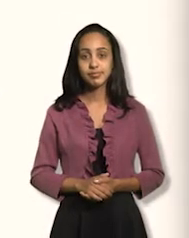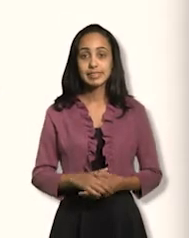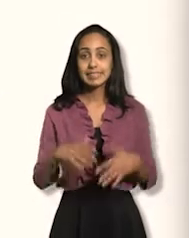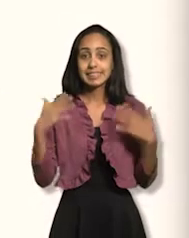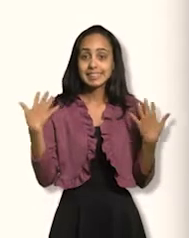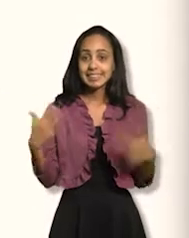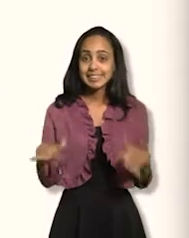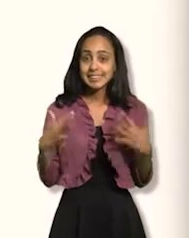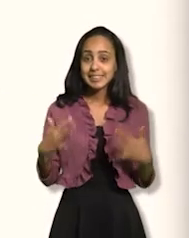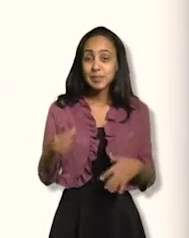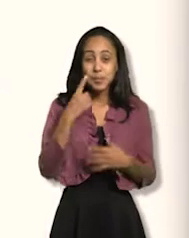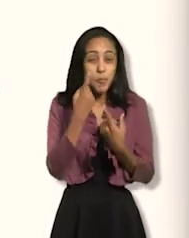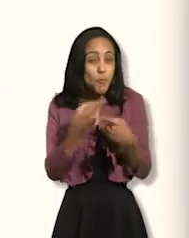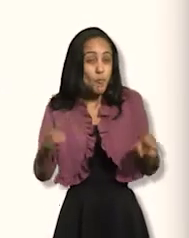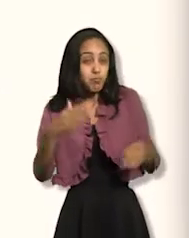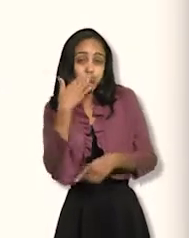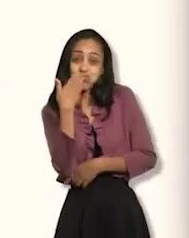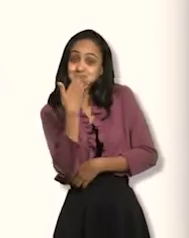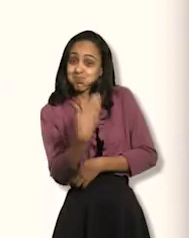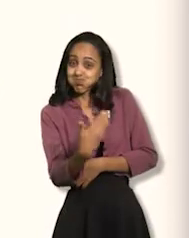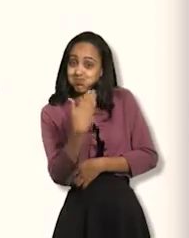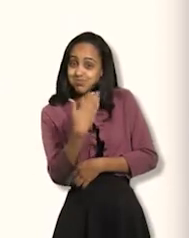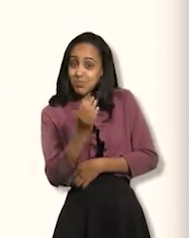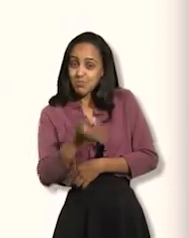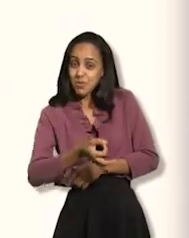Tremenda onda tiene esta música